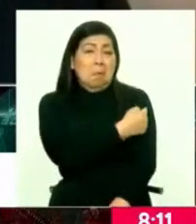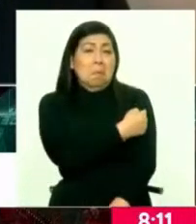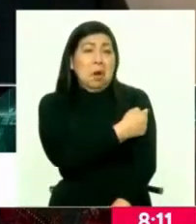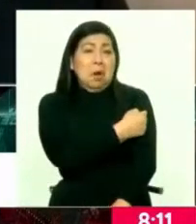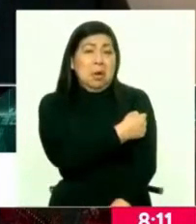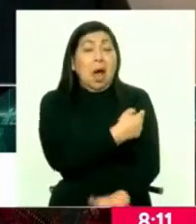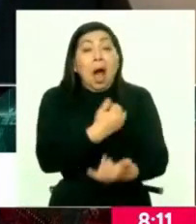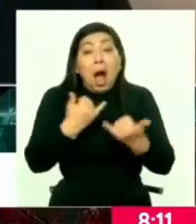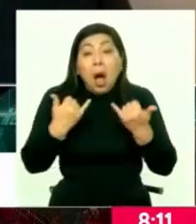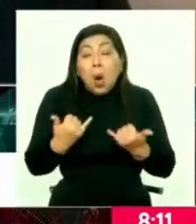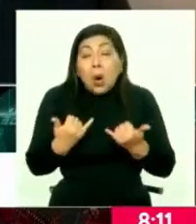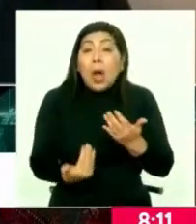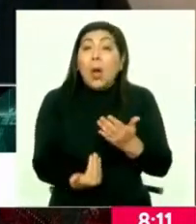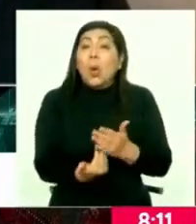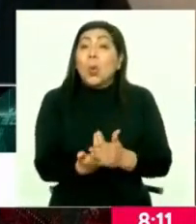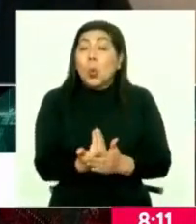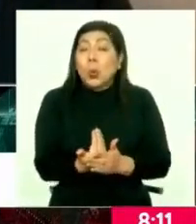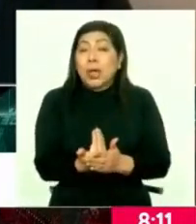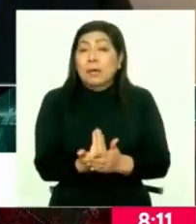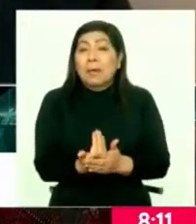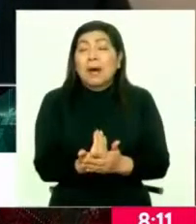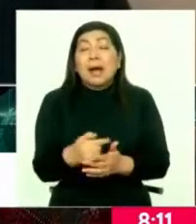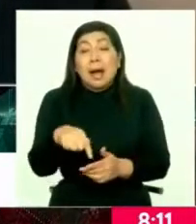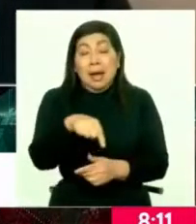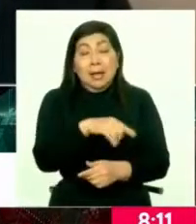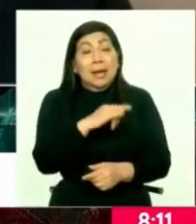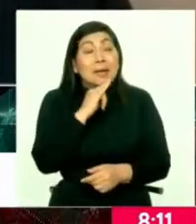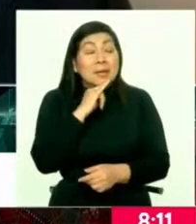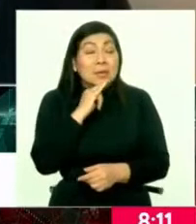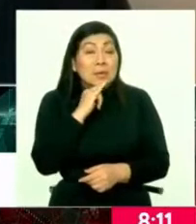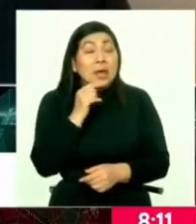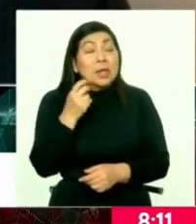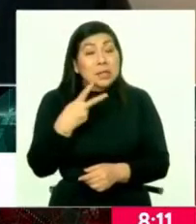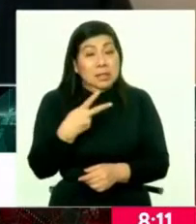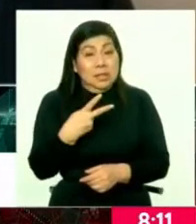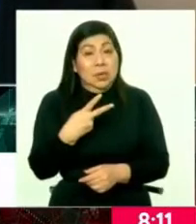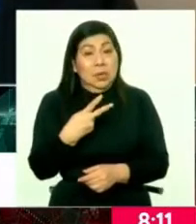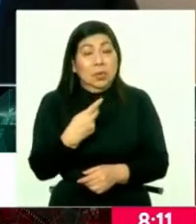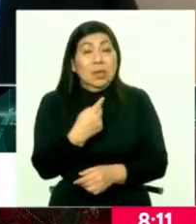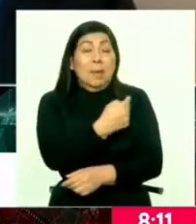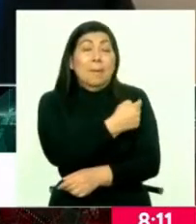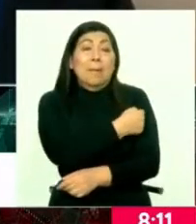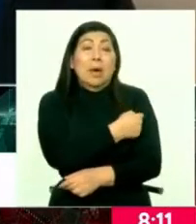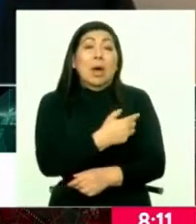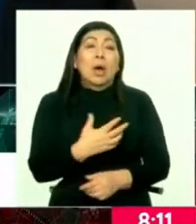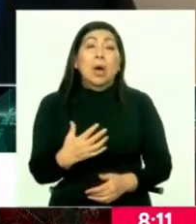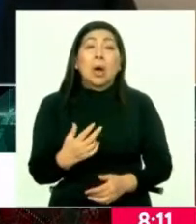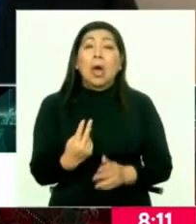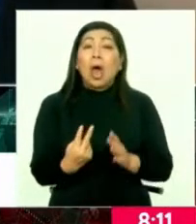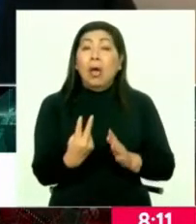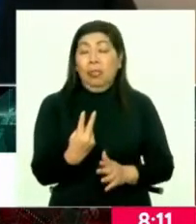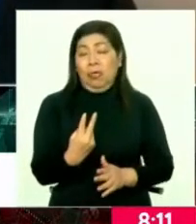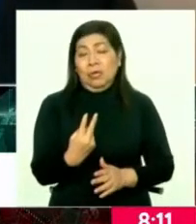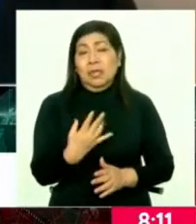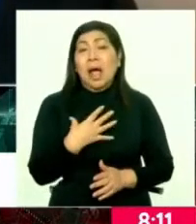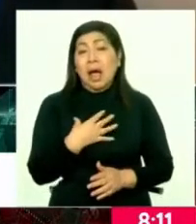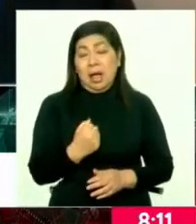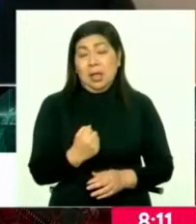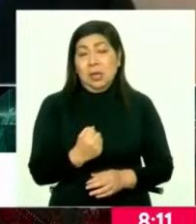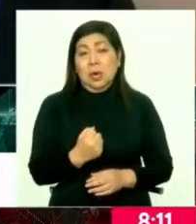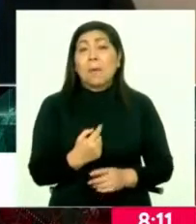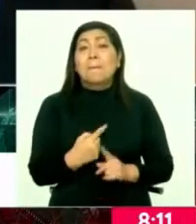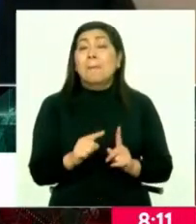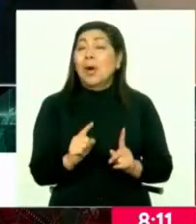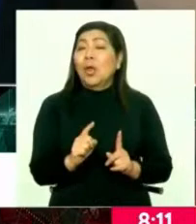vacunas actualizadas. Estamos recomendando aquí en Estados Unidos una segunda dosis de refuerzo a partir de los 12 años. Y esto con